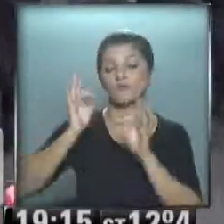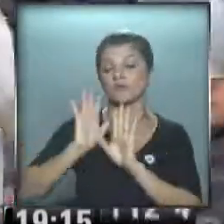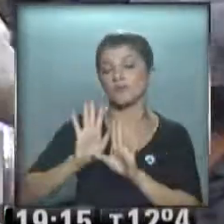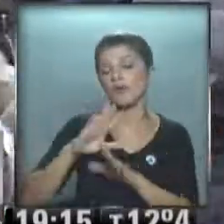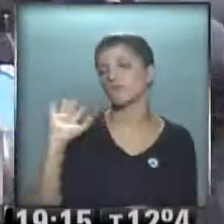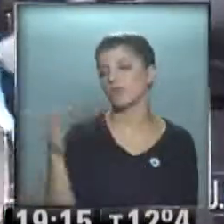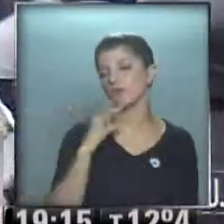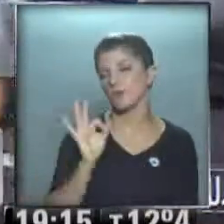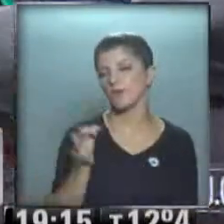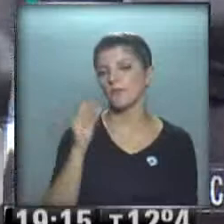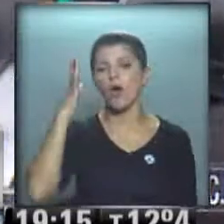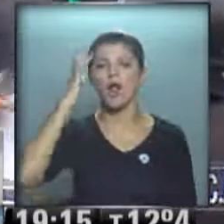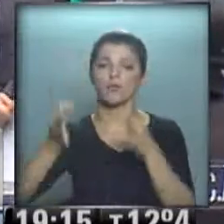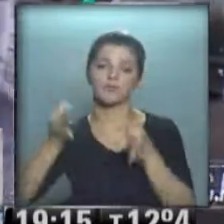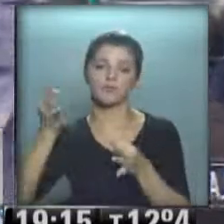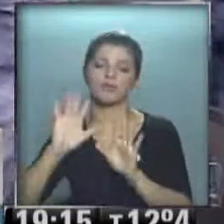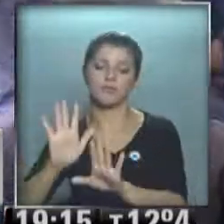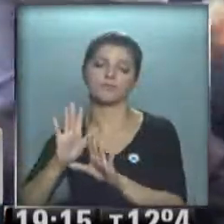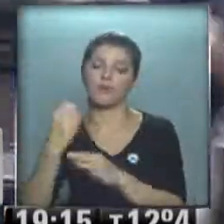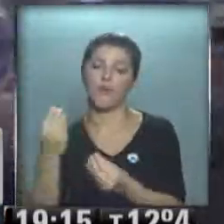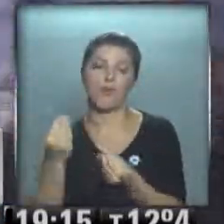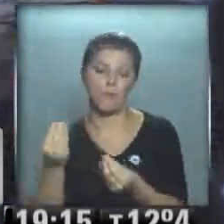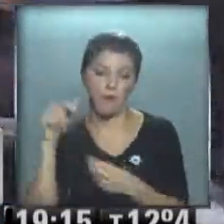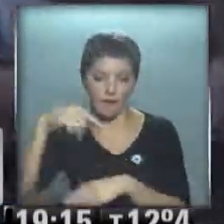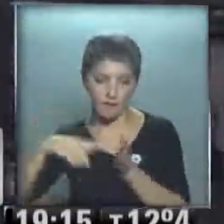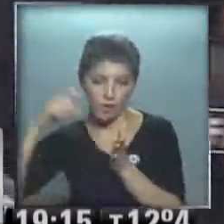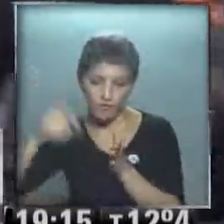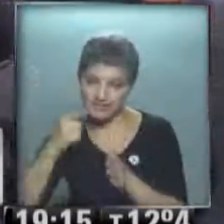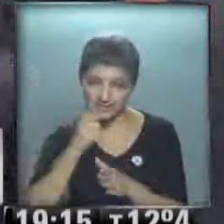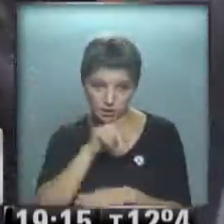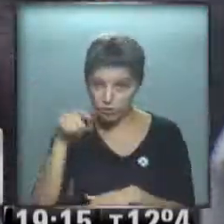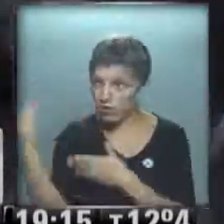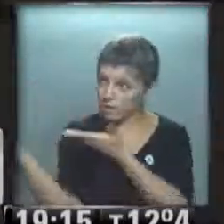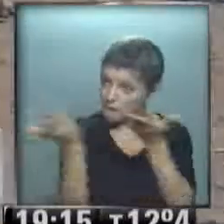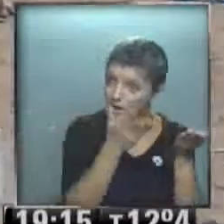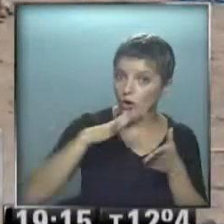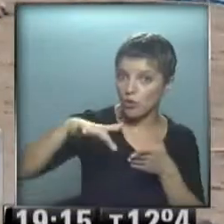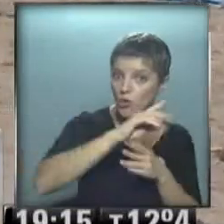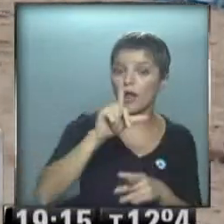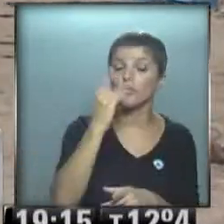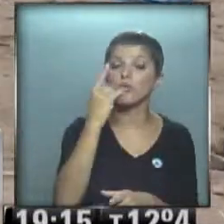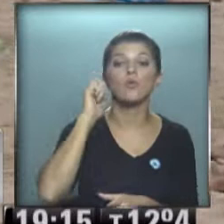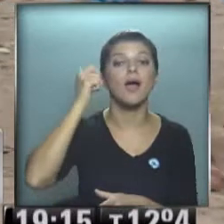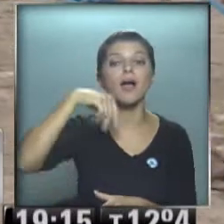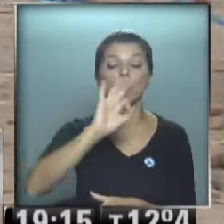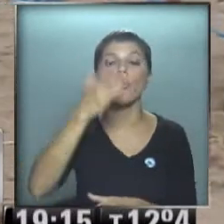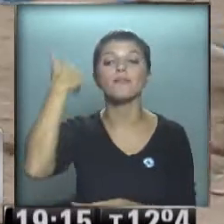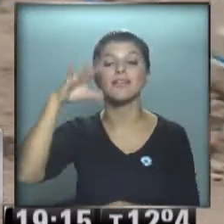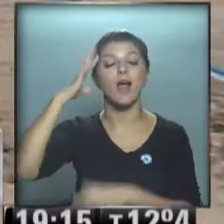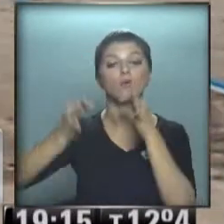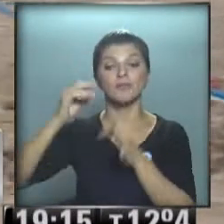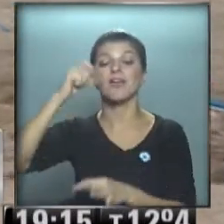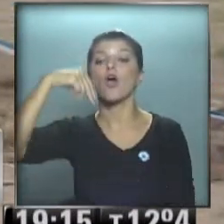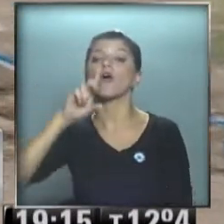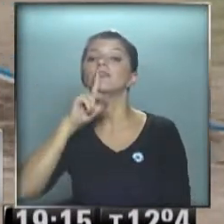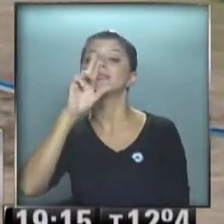todos sabemos lo que pasa con la justicia contravencional en la ciudad de Buenos Aires. Si no, los invito a ustedes que vayan al terreno de Lugano. Cuando la justicia contravencional no actuó en tiempo y en